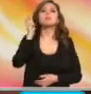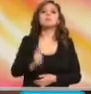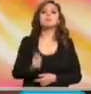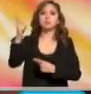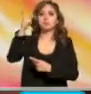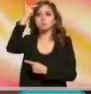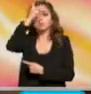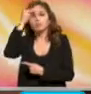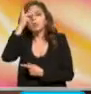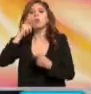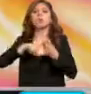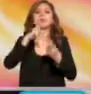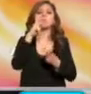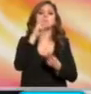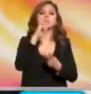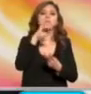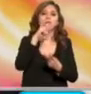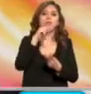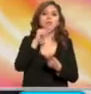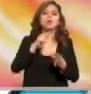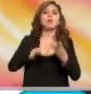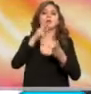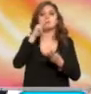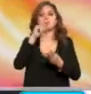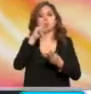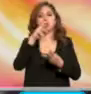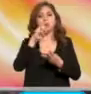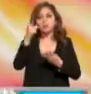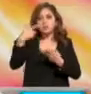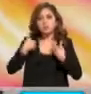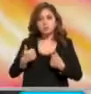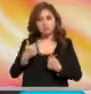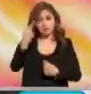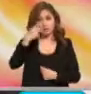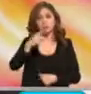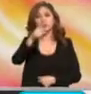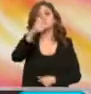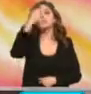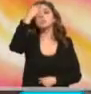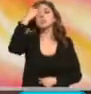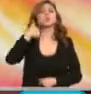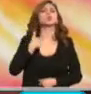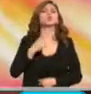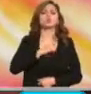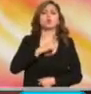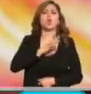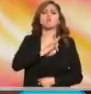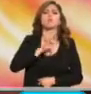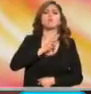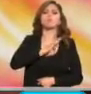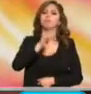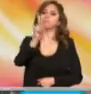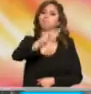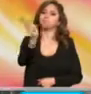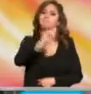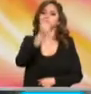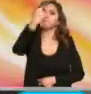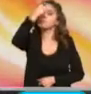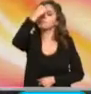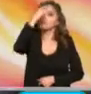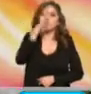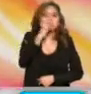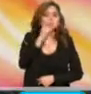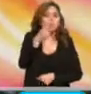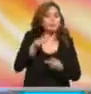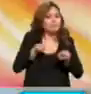picólogo, un psiquiatra, Sí. un psicoanalista. Sí, hipnosis, porque no es como bien porque no es dices. un acto voluntario. Sí. Aquí hay gente que dice, no, yo puedo solo, pero realmente esto te supera.